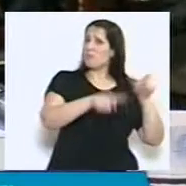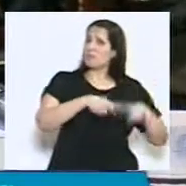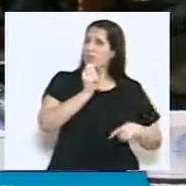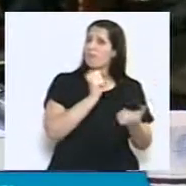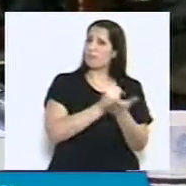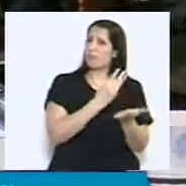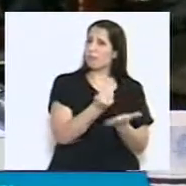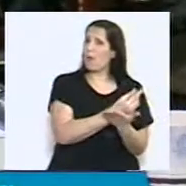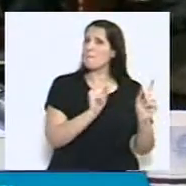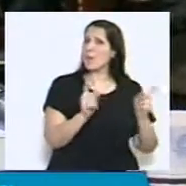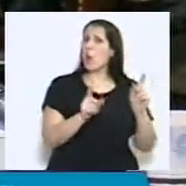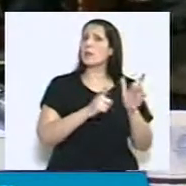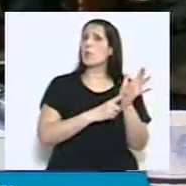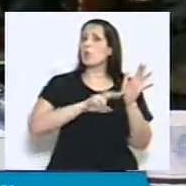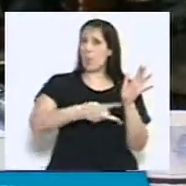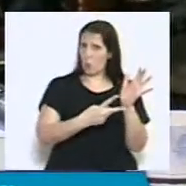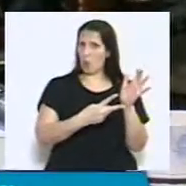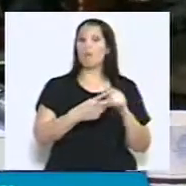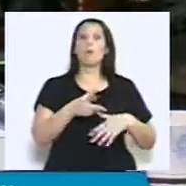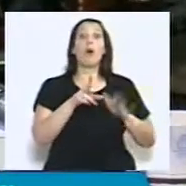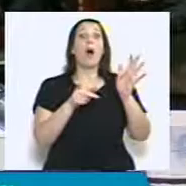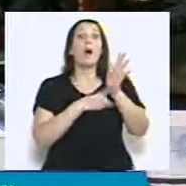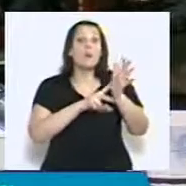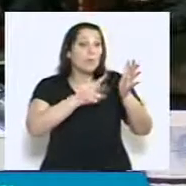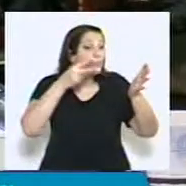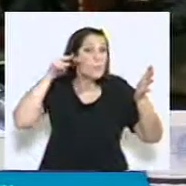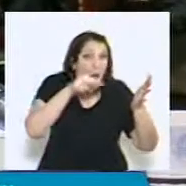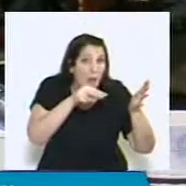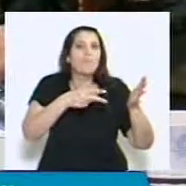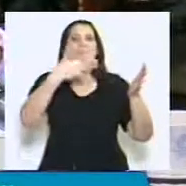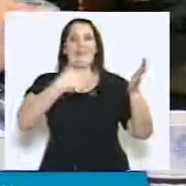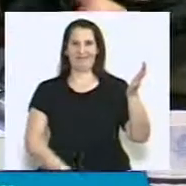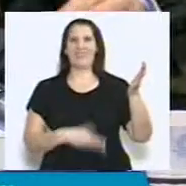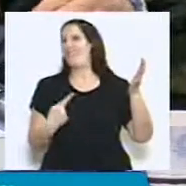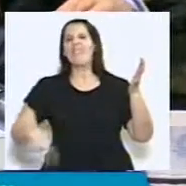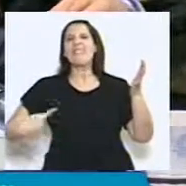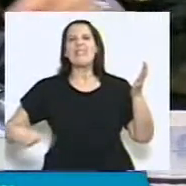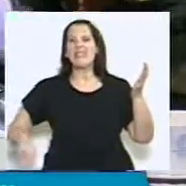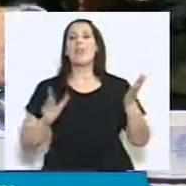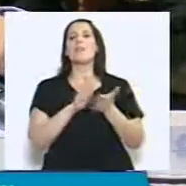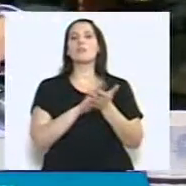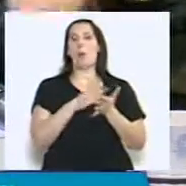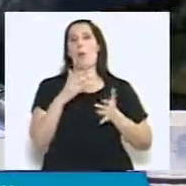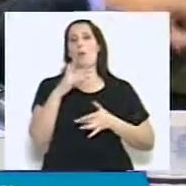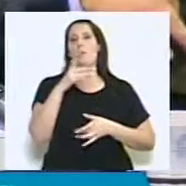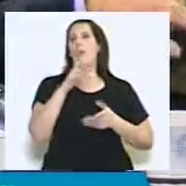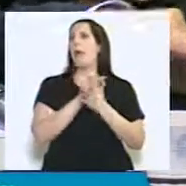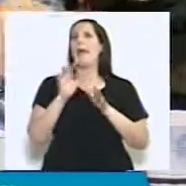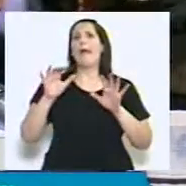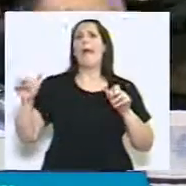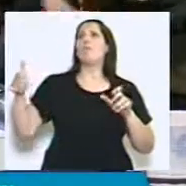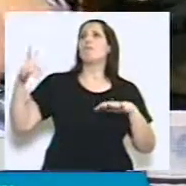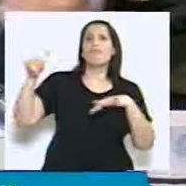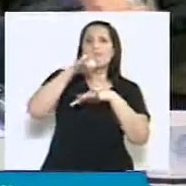2. Hay que leer el artículo 2 para ver que se refiere exactamente a todo lo que tiene que ver no con el transporte aéreo,